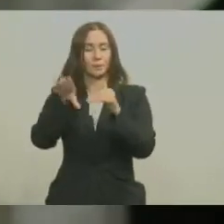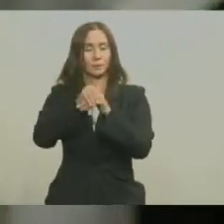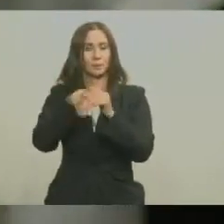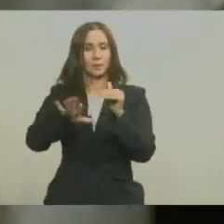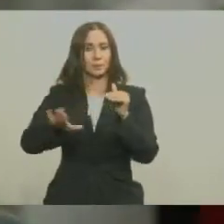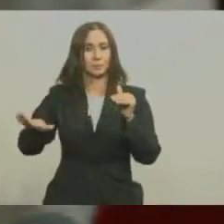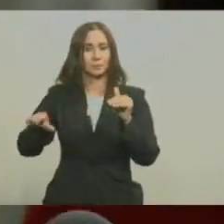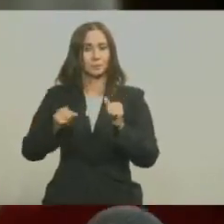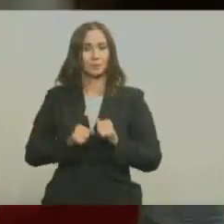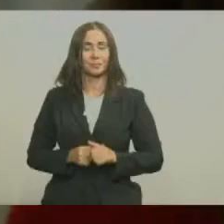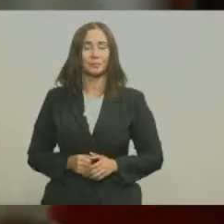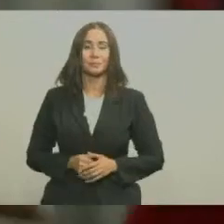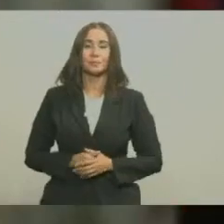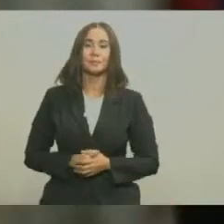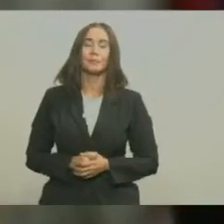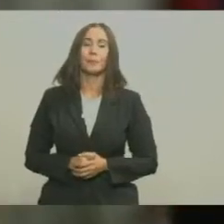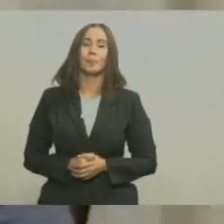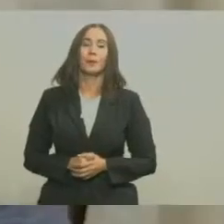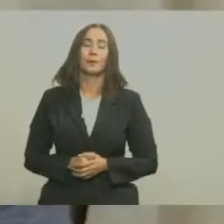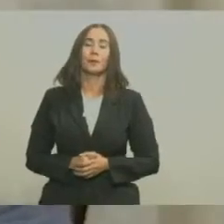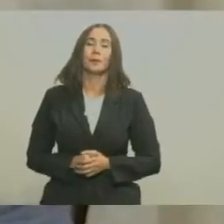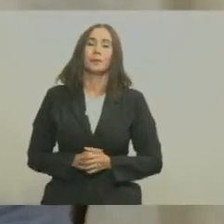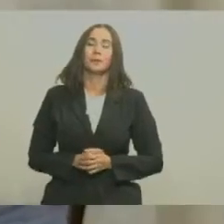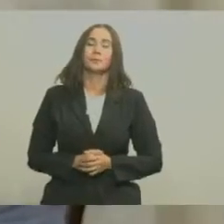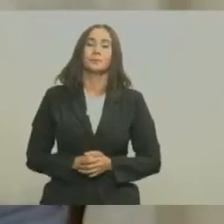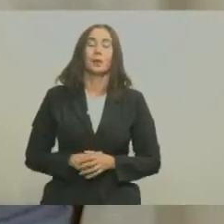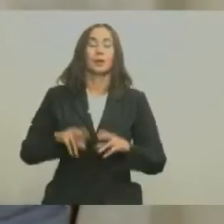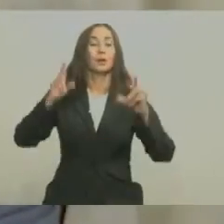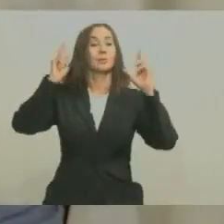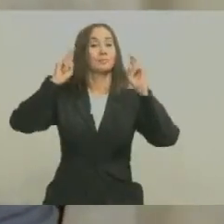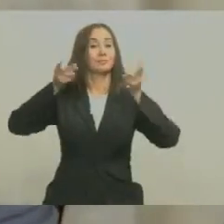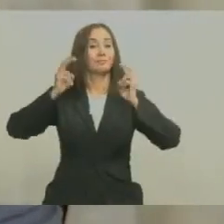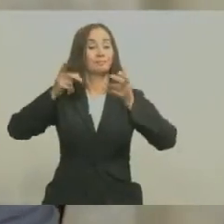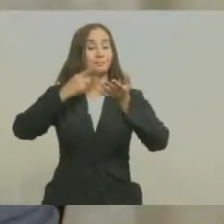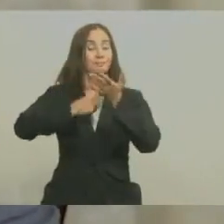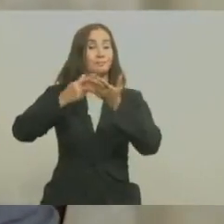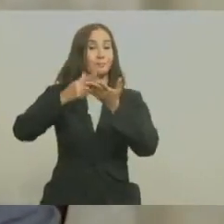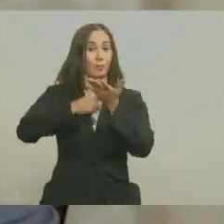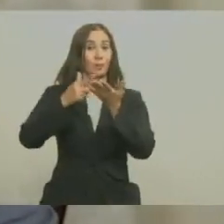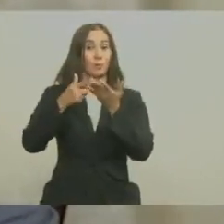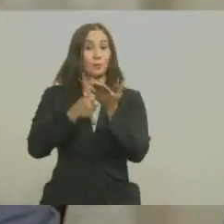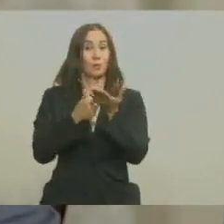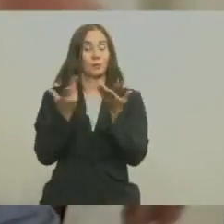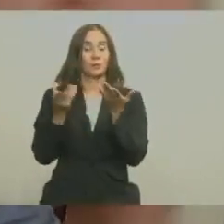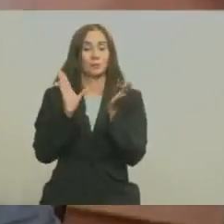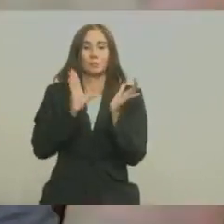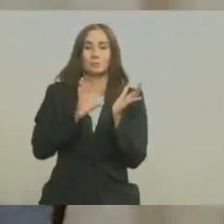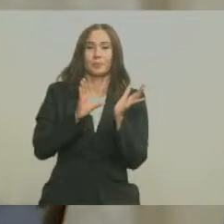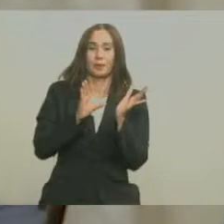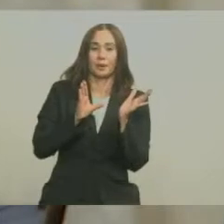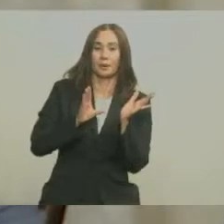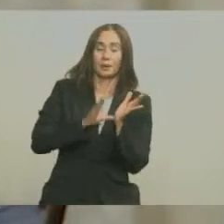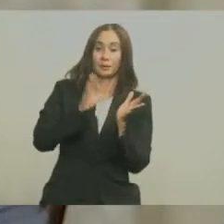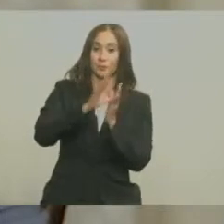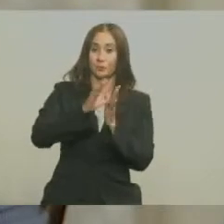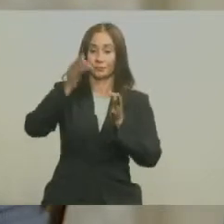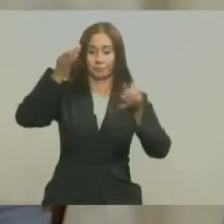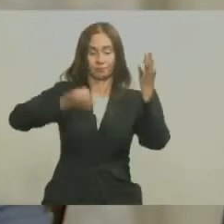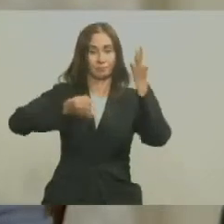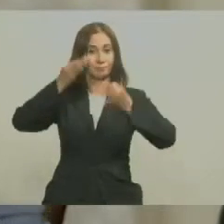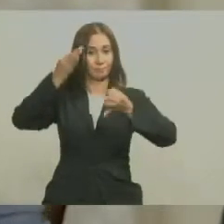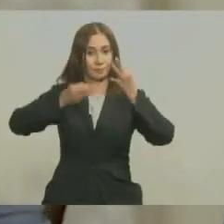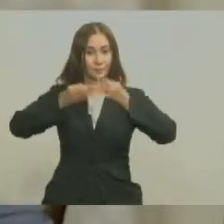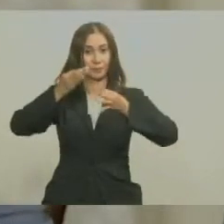Bien, son temas que están en discusión. De hecho, en la Comisión de Justicia se abordó la